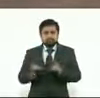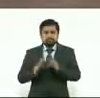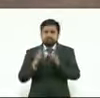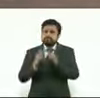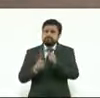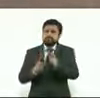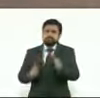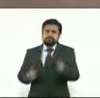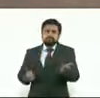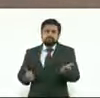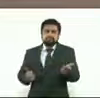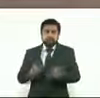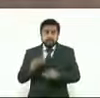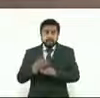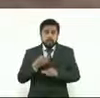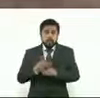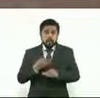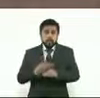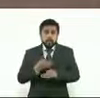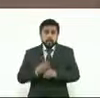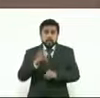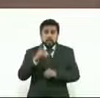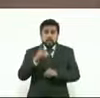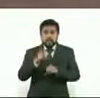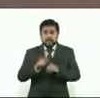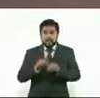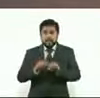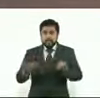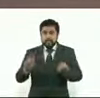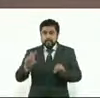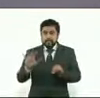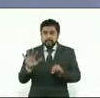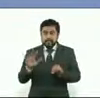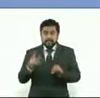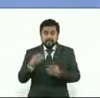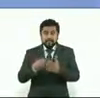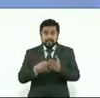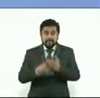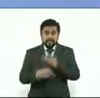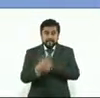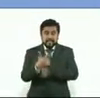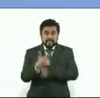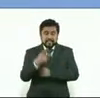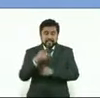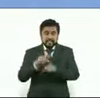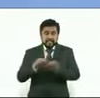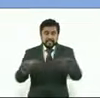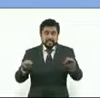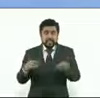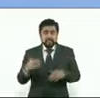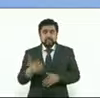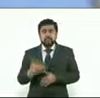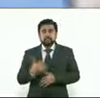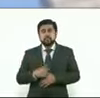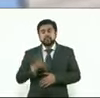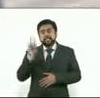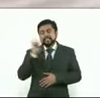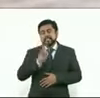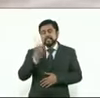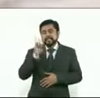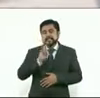kilómetro 35, acaban de pasar el kilómetro 35, faltan solamente 7 kilómetros. Y no, vamos a ver qué tanto se